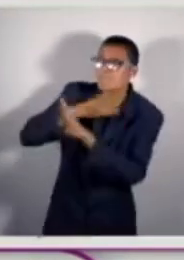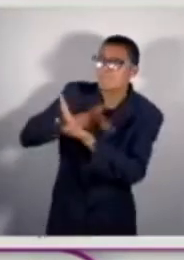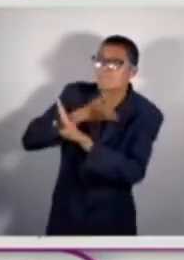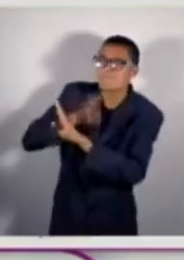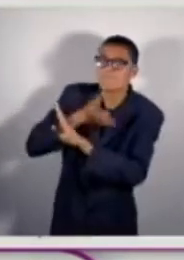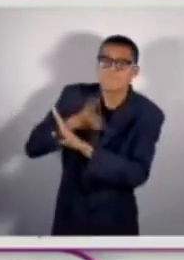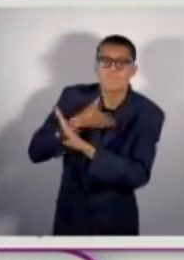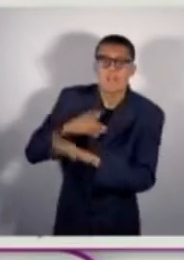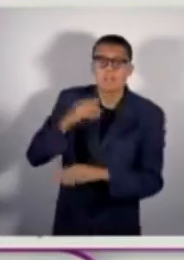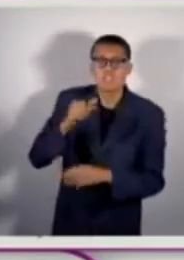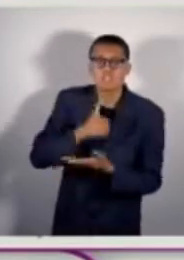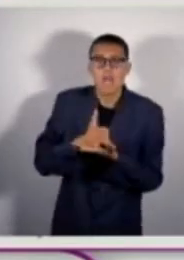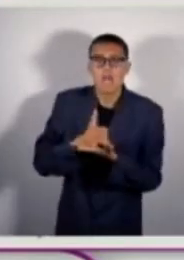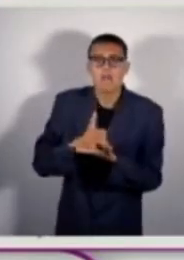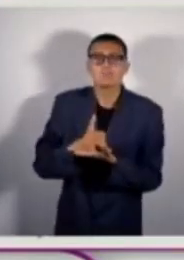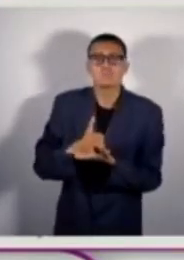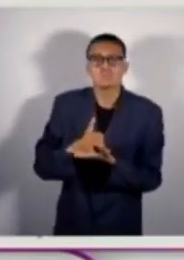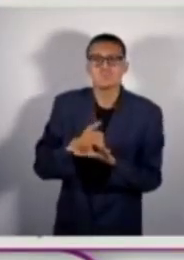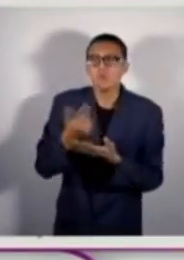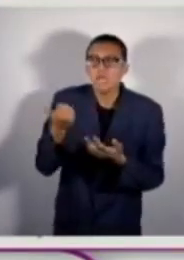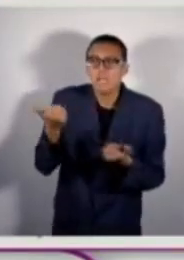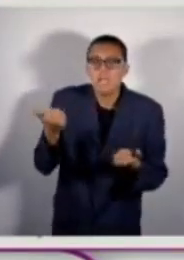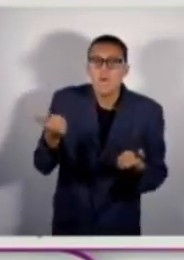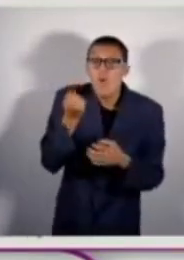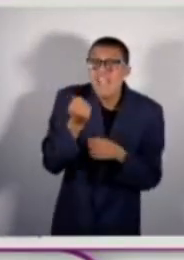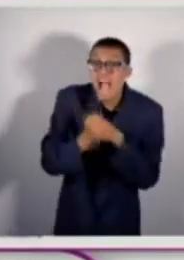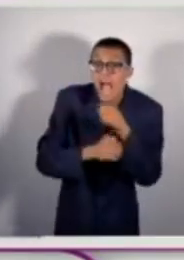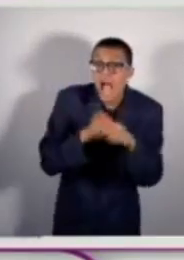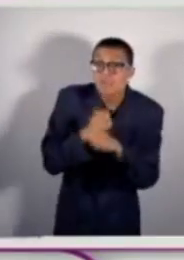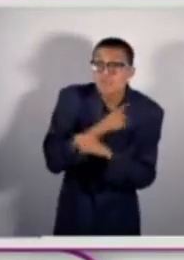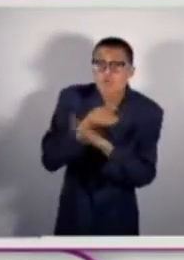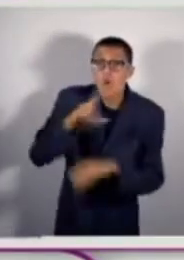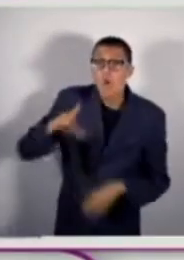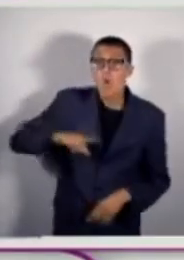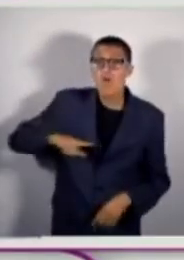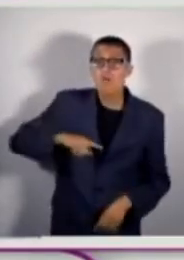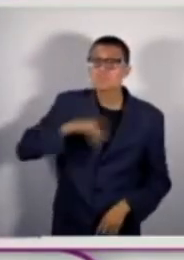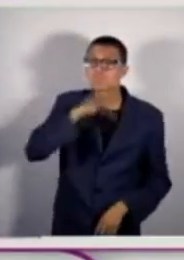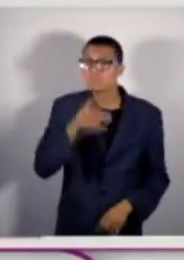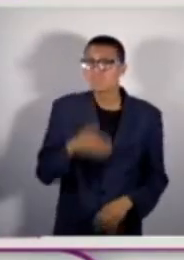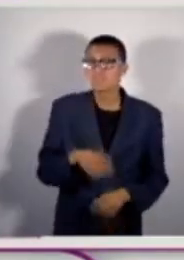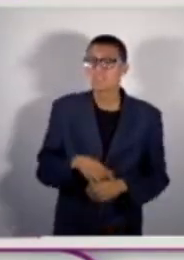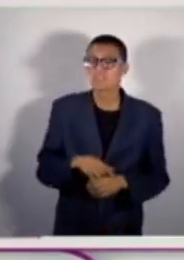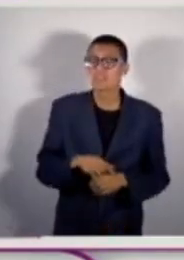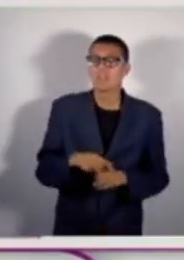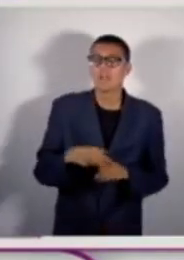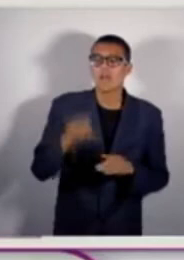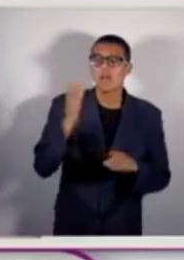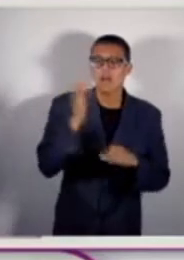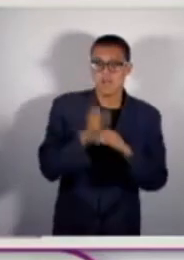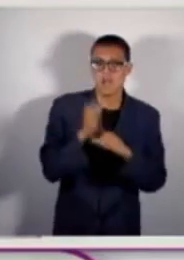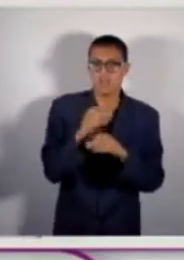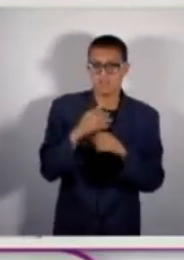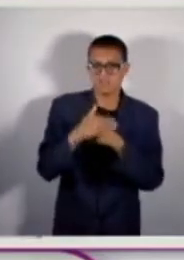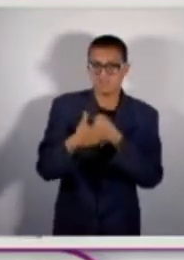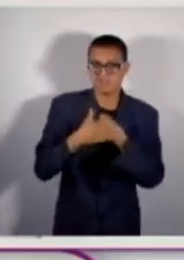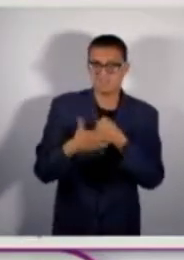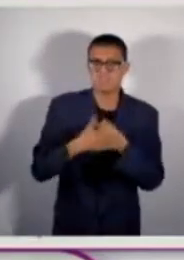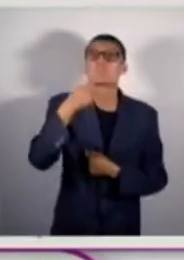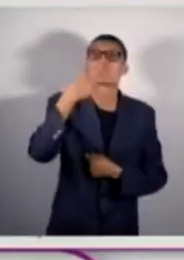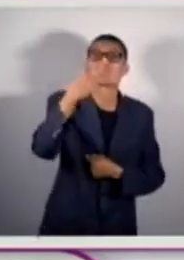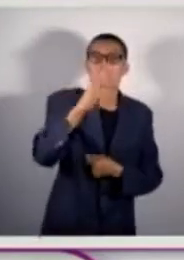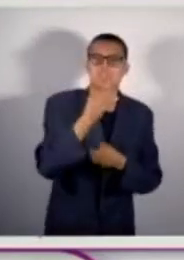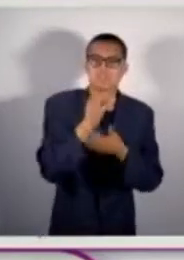León. Es la consecuencia de los últimos 9 años de gobiernos insensibles. En esta elección serás